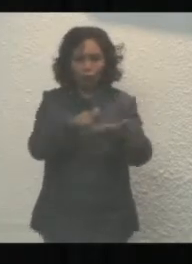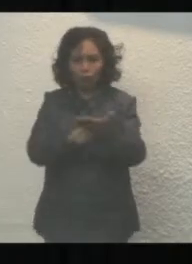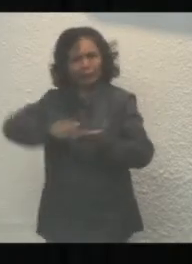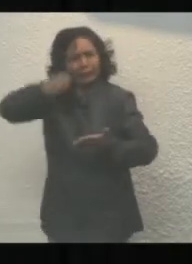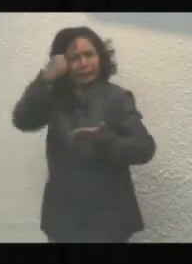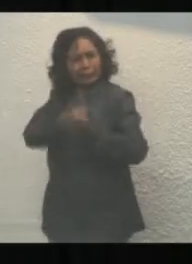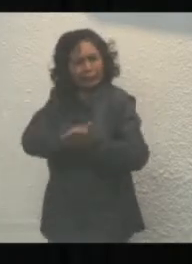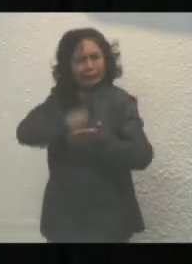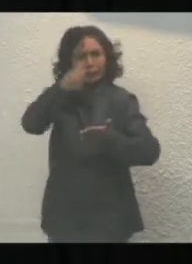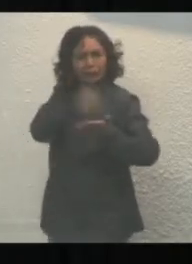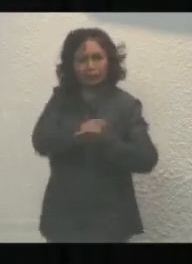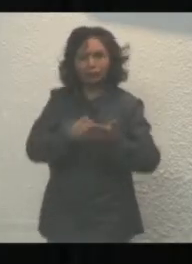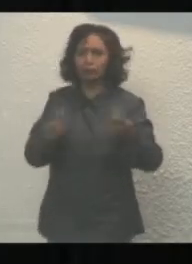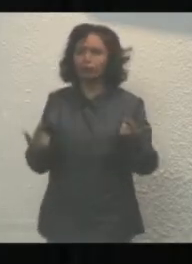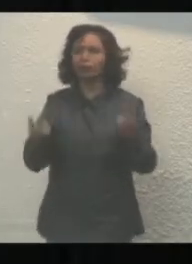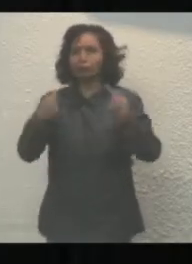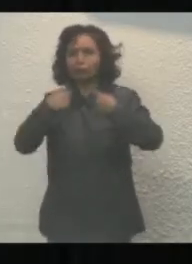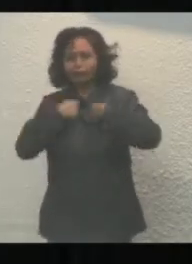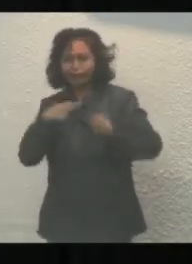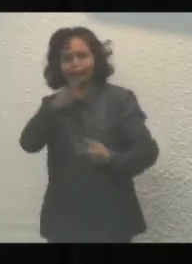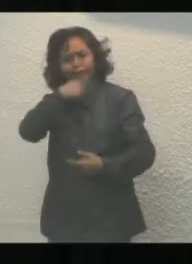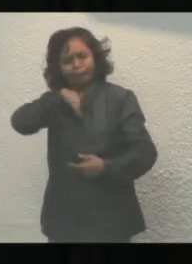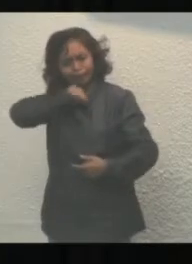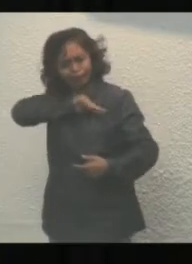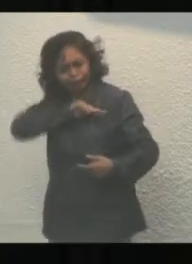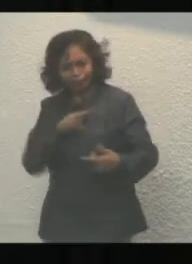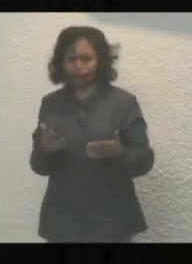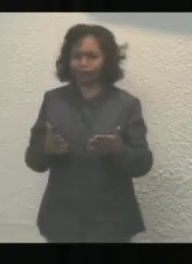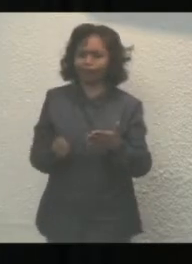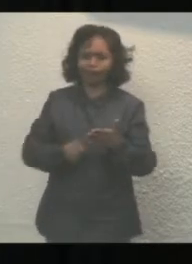luchas, en nuestras batallas,